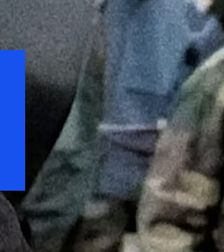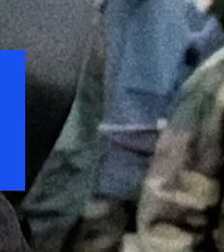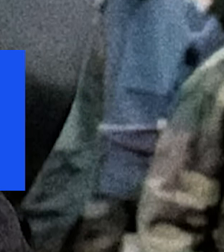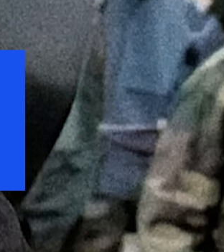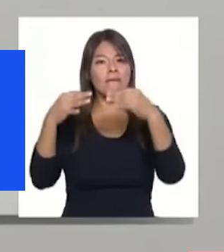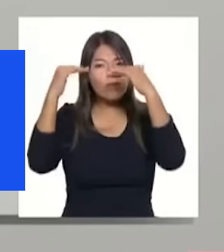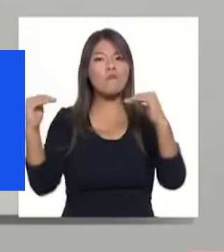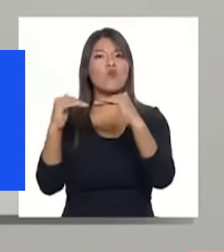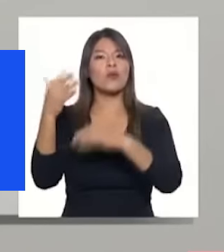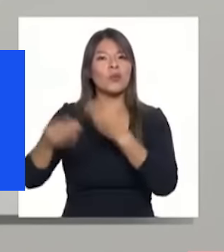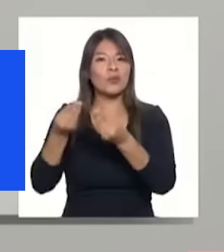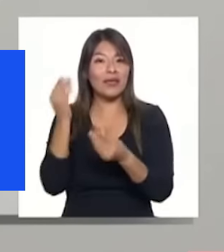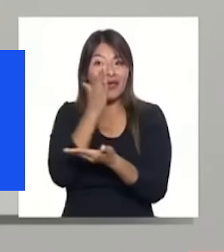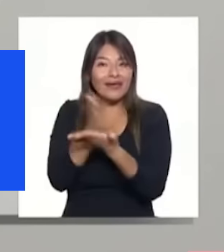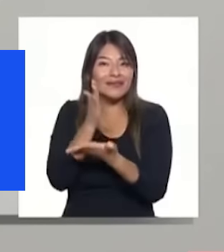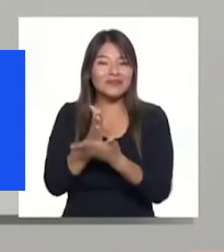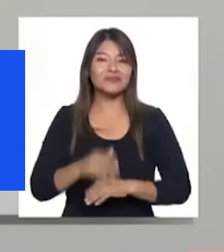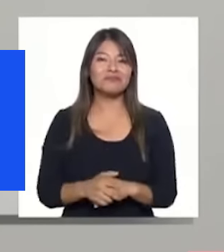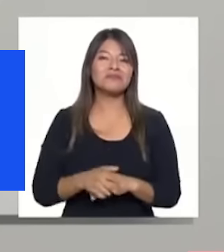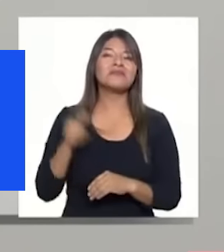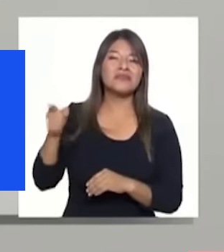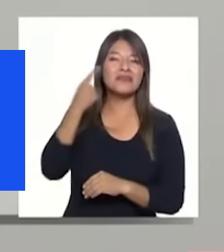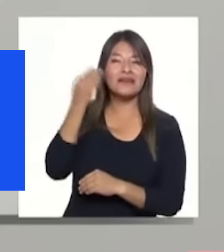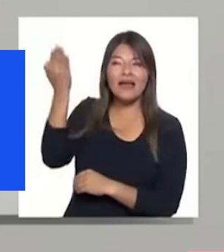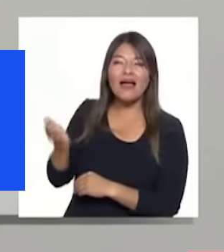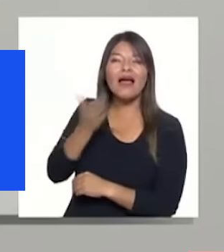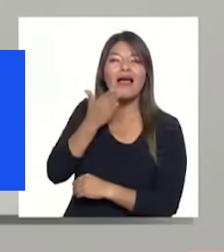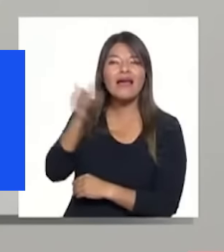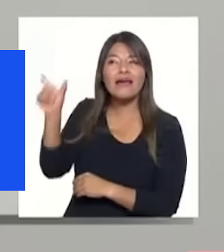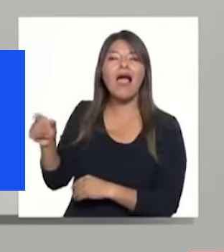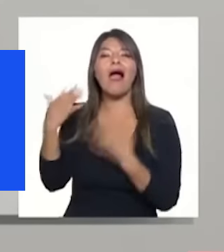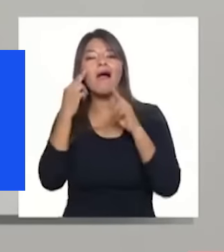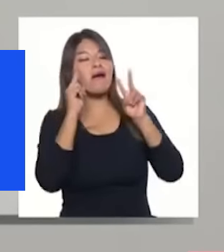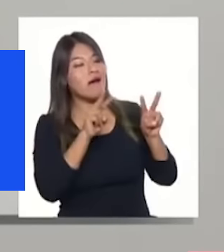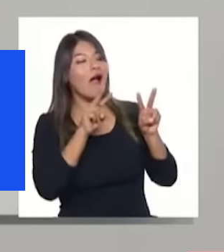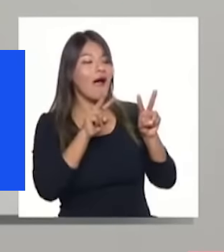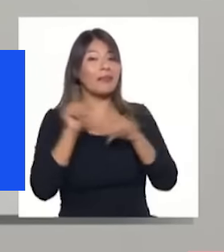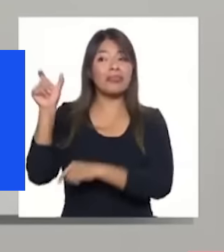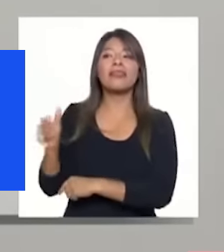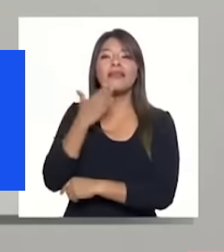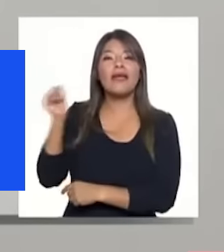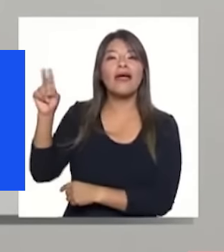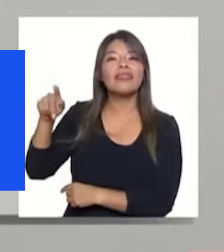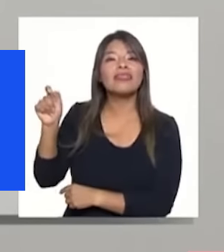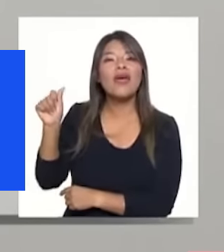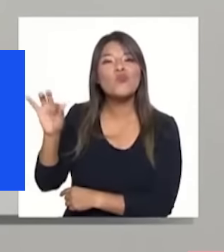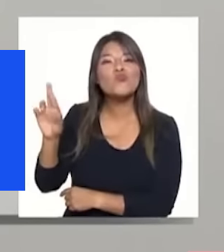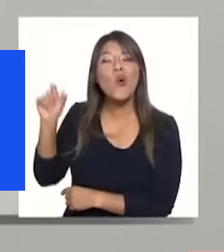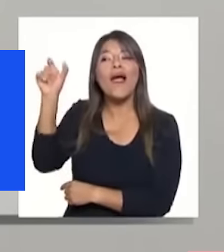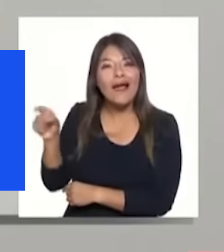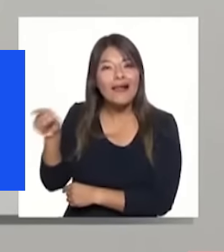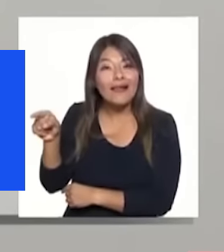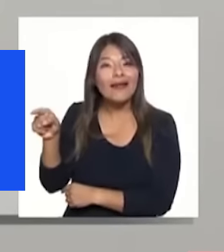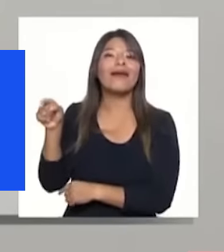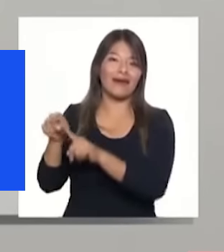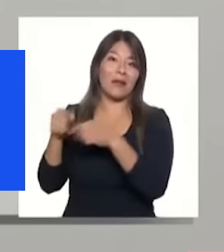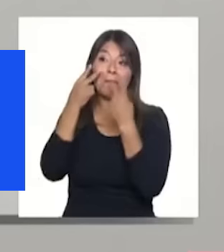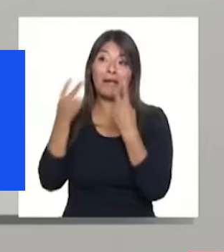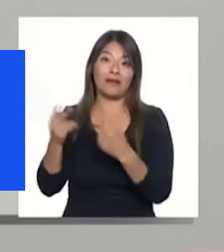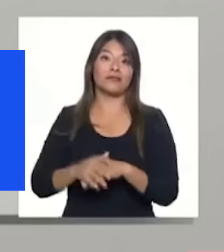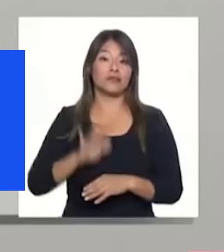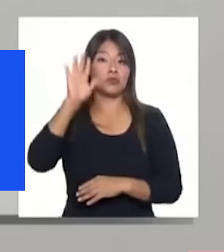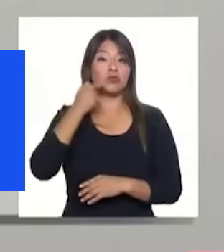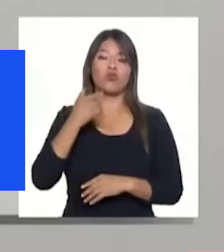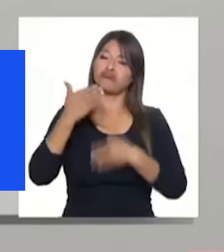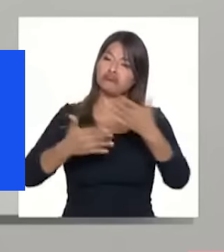combatirlo. Ese riesgo se llama Antauro Humala. Yo anuncio que a partir de la próxima semana voy a salir a